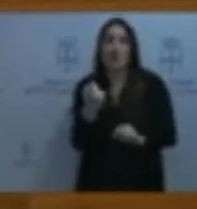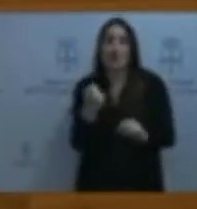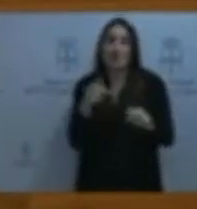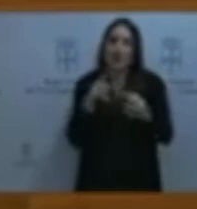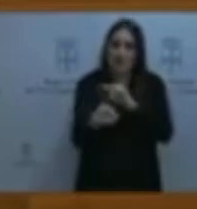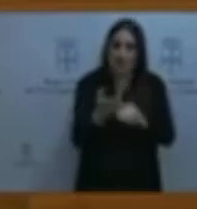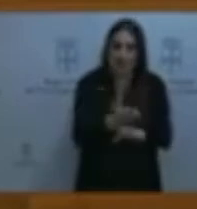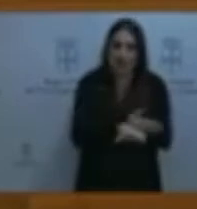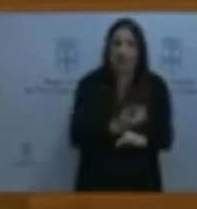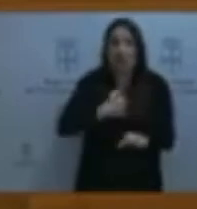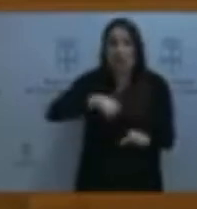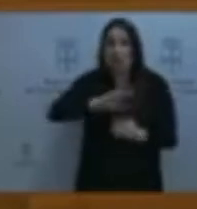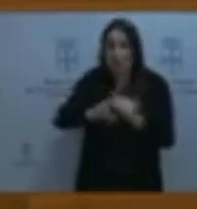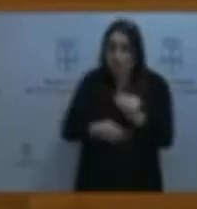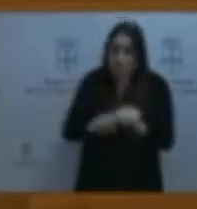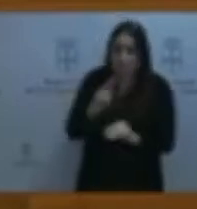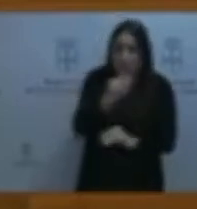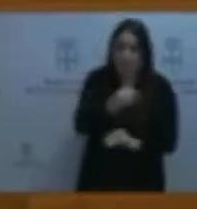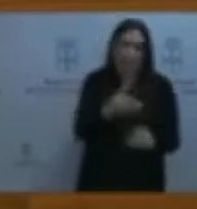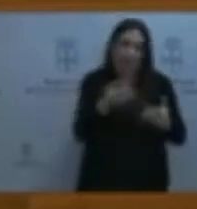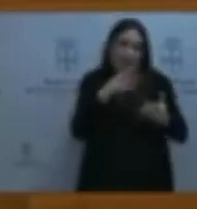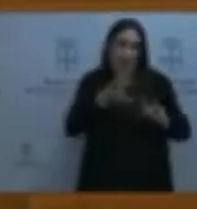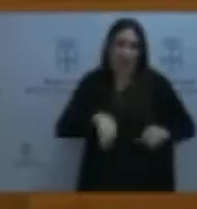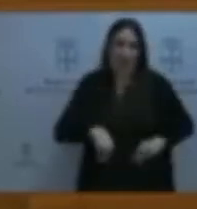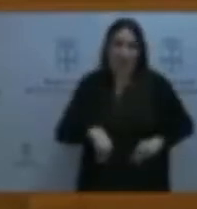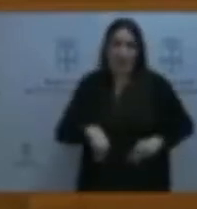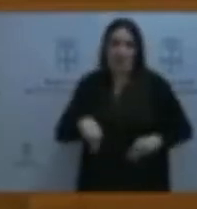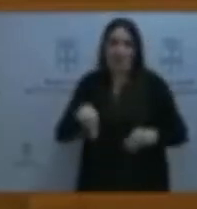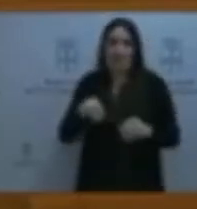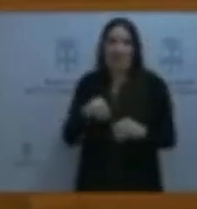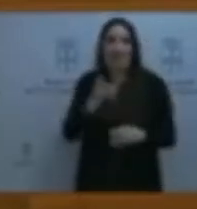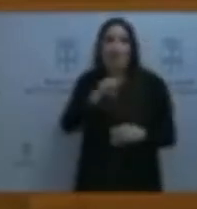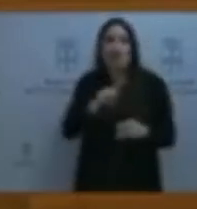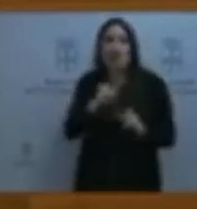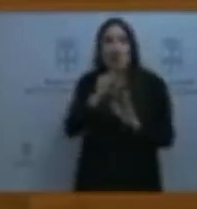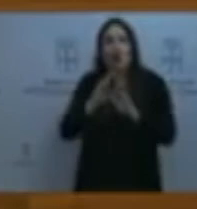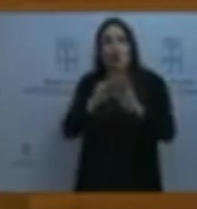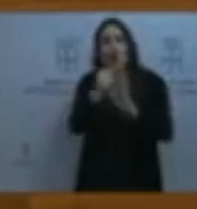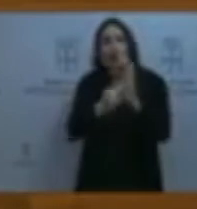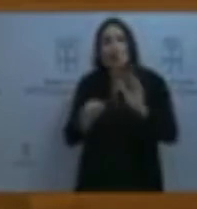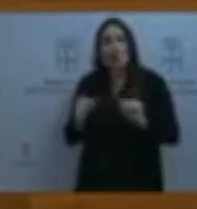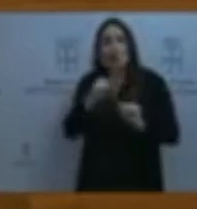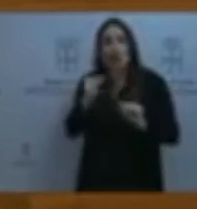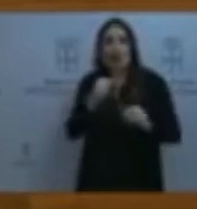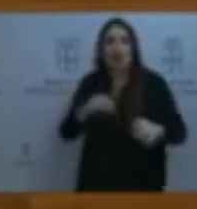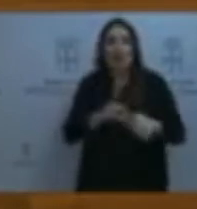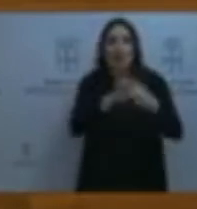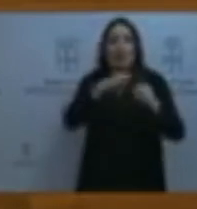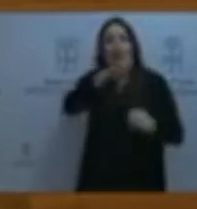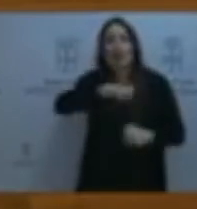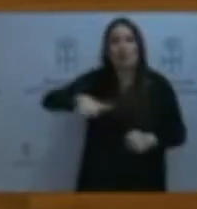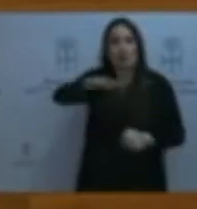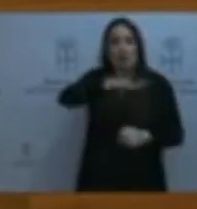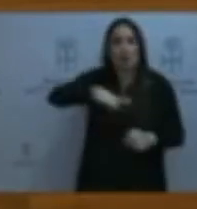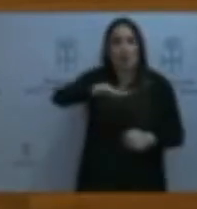también metimos a esa enmienda y le agradecemos que nos la acepten. Por otro lado, el punto G, con respecto a los criterios de zonificación, pues mire, es